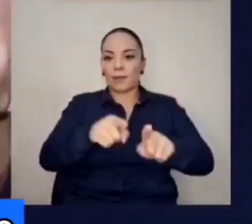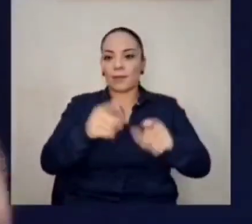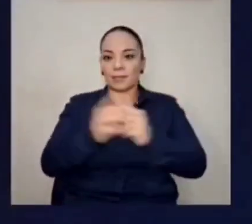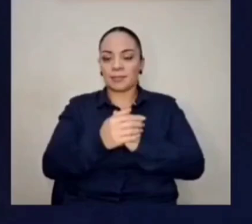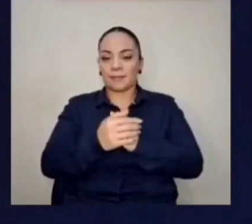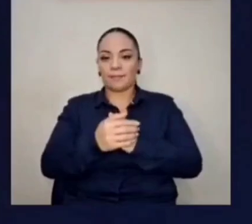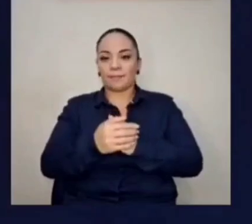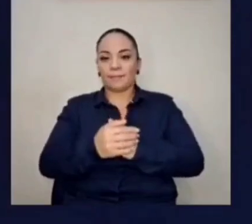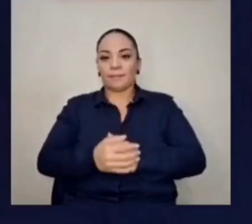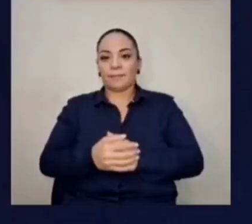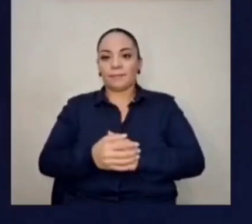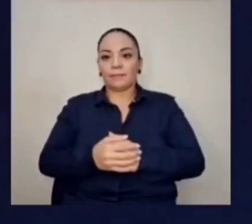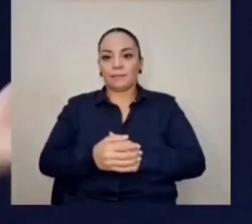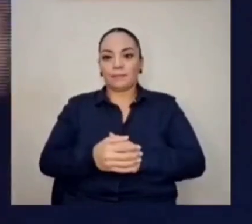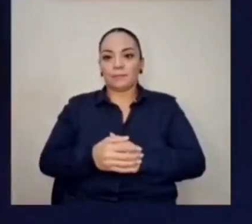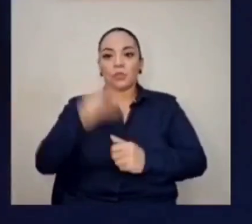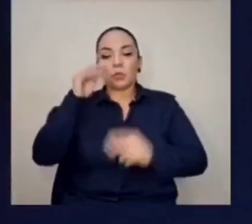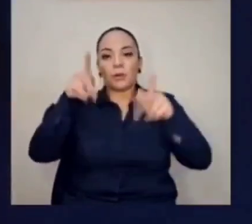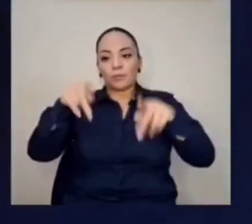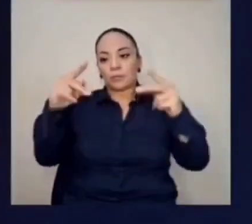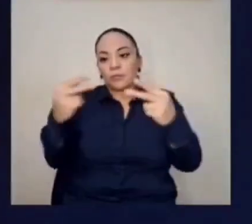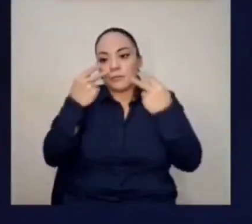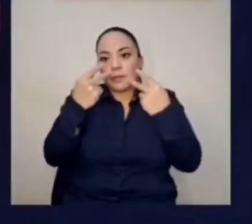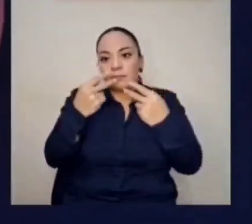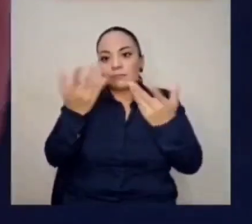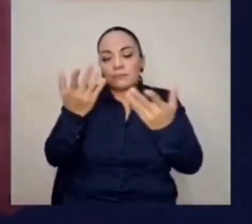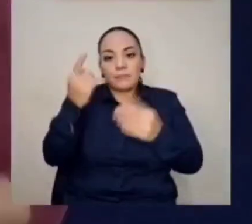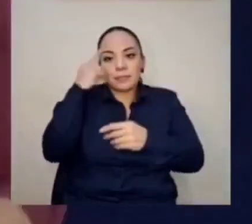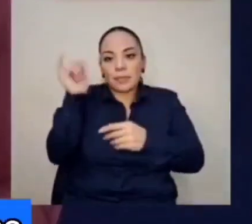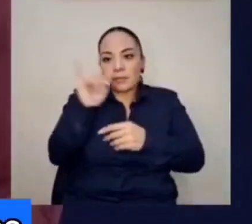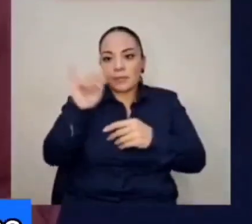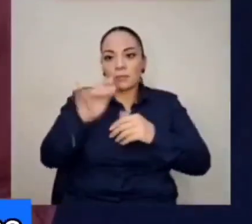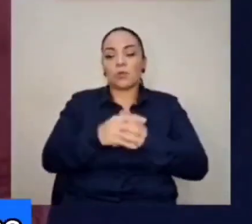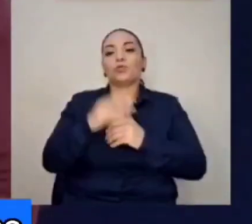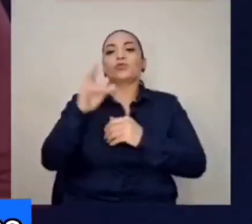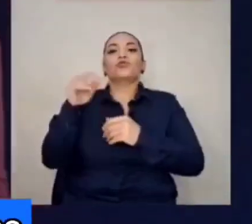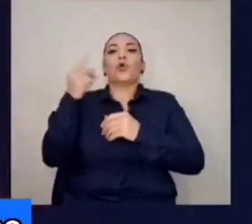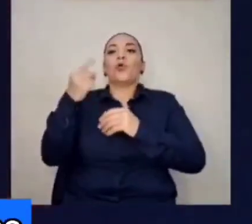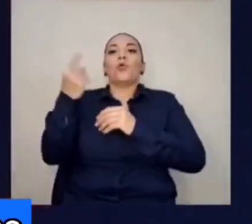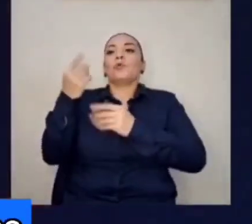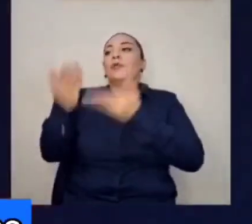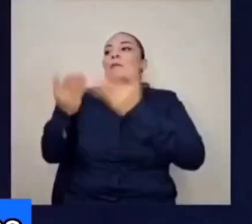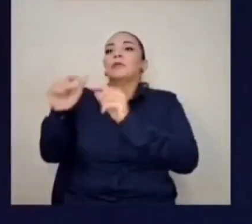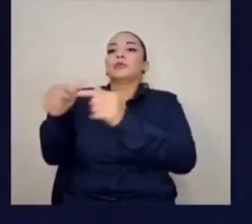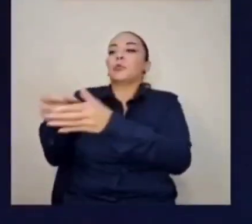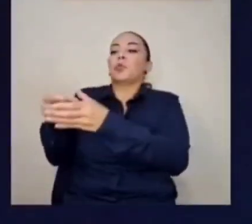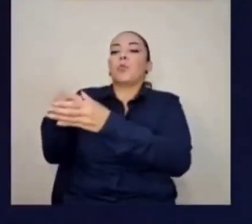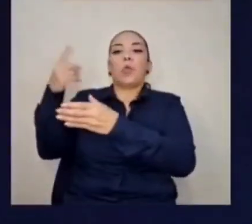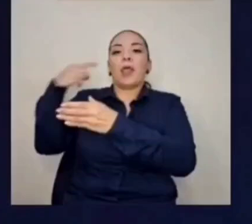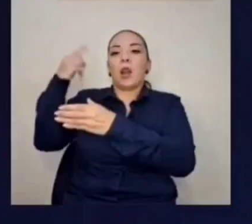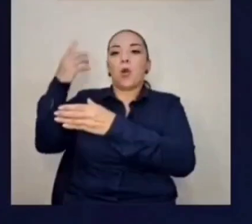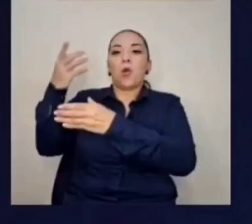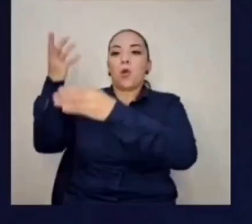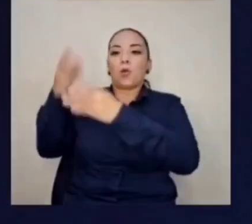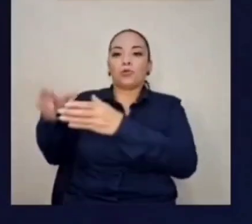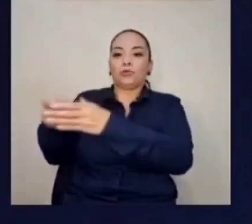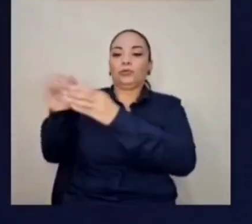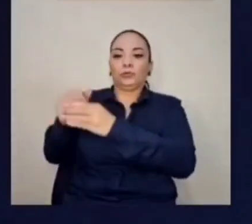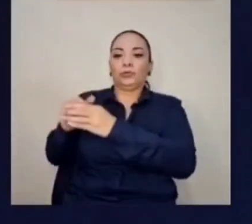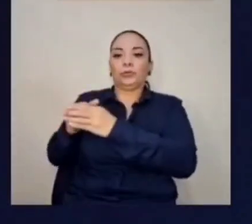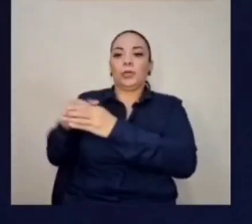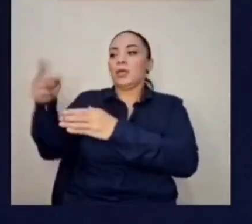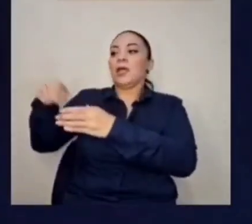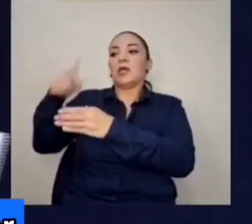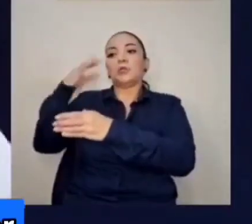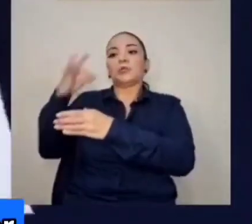lo mismo. Y solo serán un grupito de locos que a veces están en las instituciones que tienen unas teorías que solo